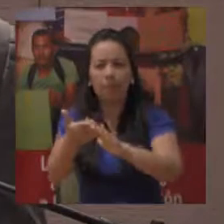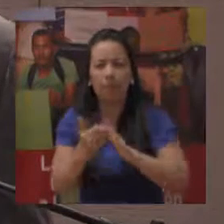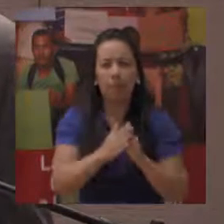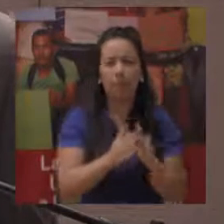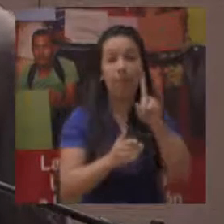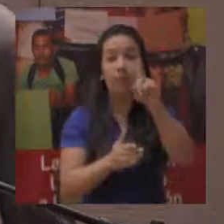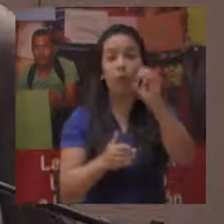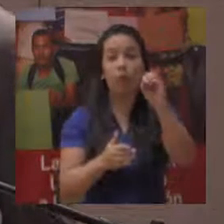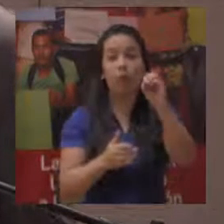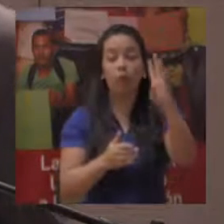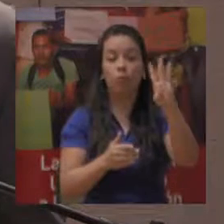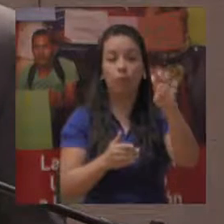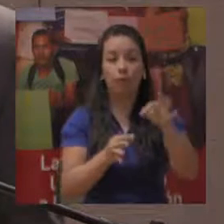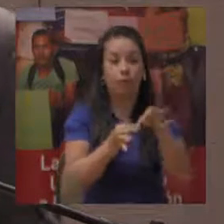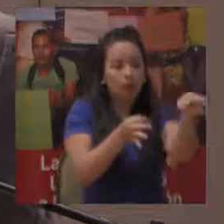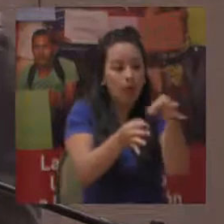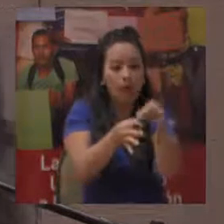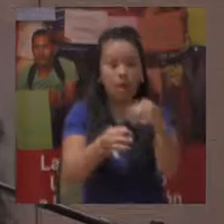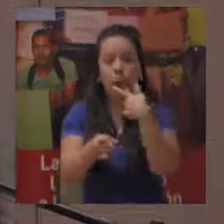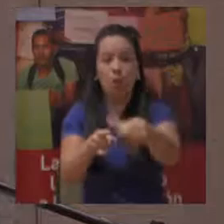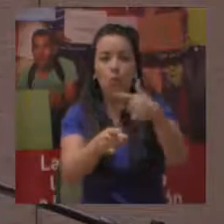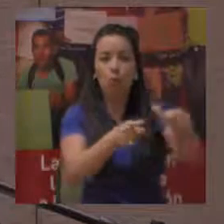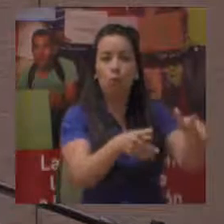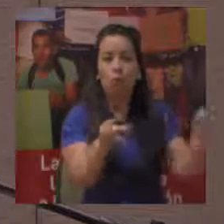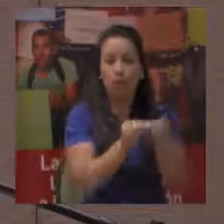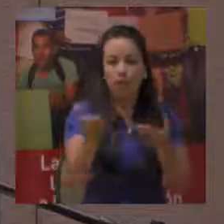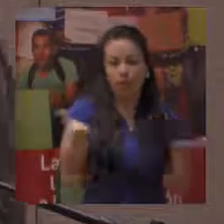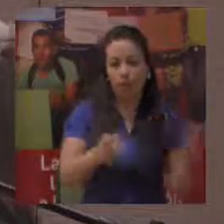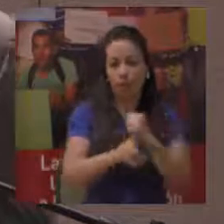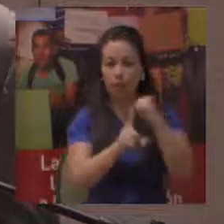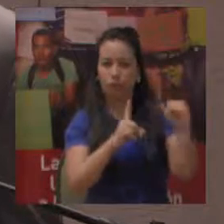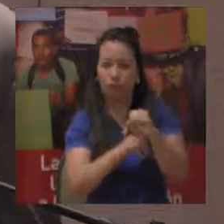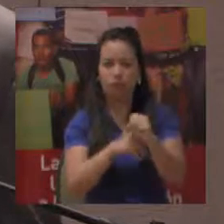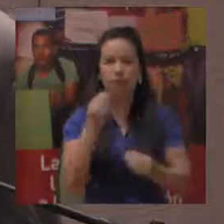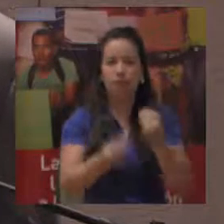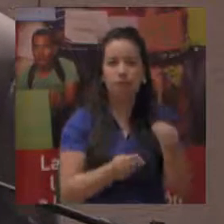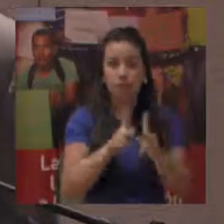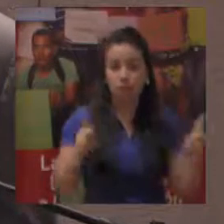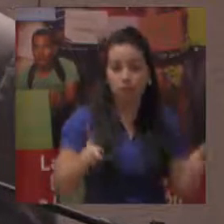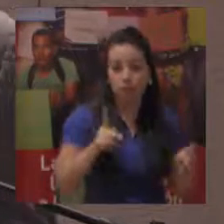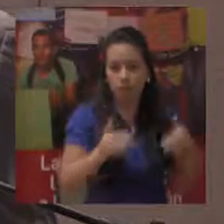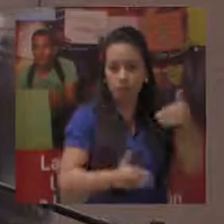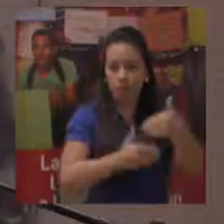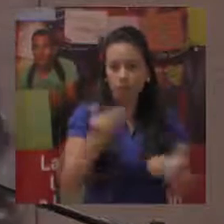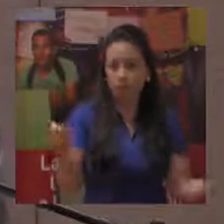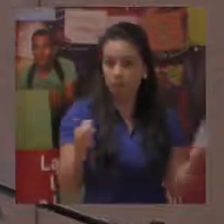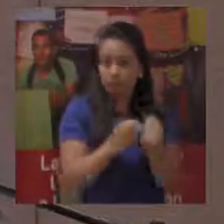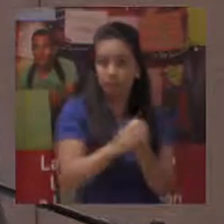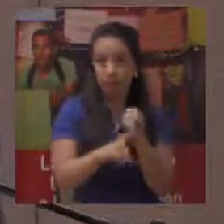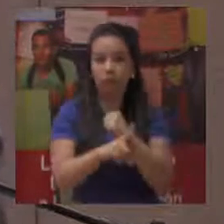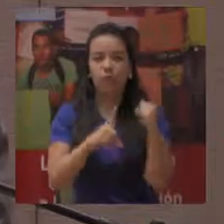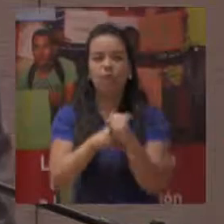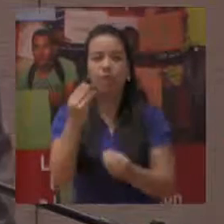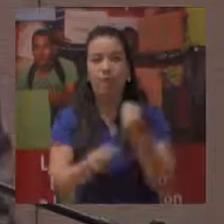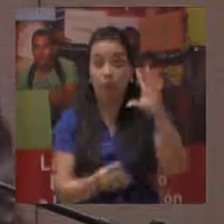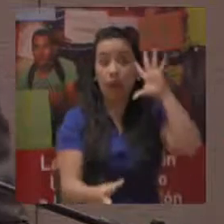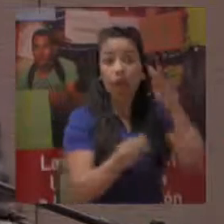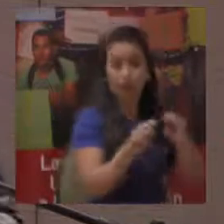diferentes. Las acciones de servicio social. Las personas en proceso de reintegración concertan con la